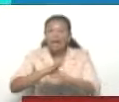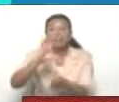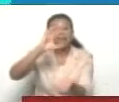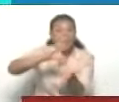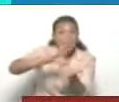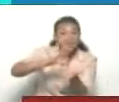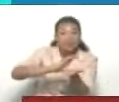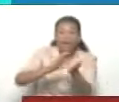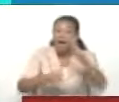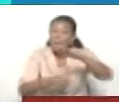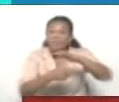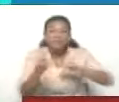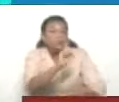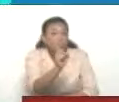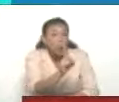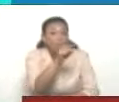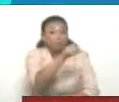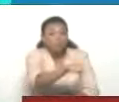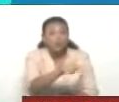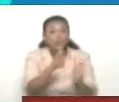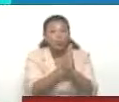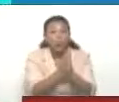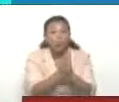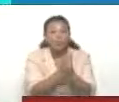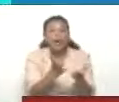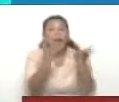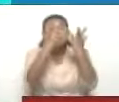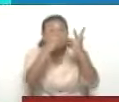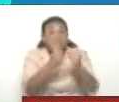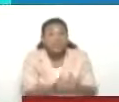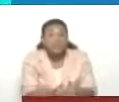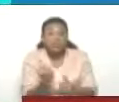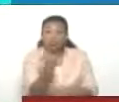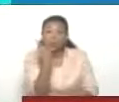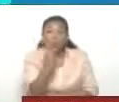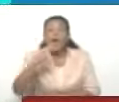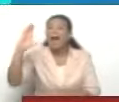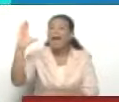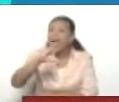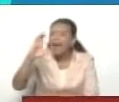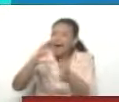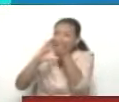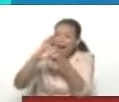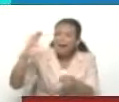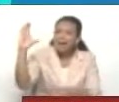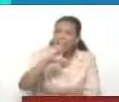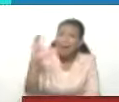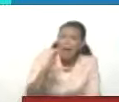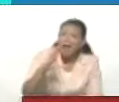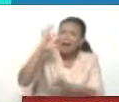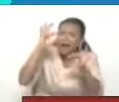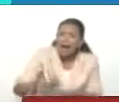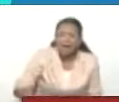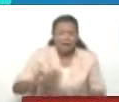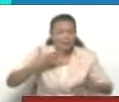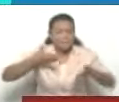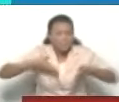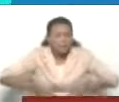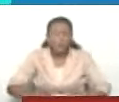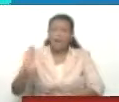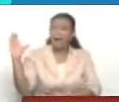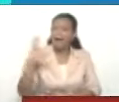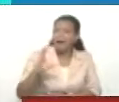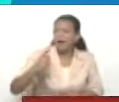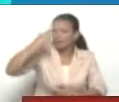capital. Ese es el ente administrativo. Nosotros somos Caracas, caraqueños y